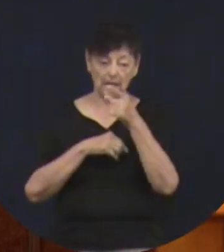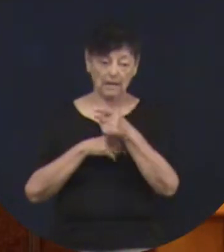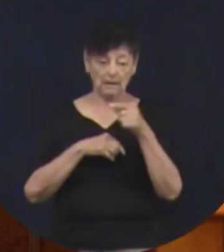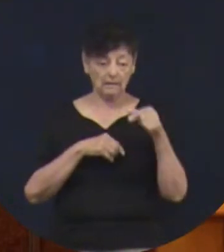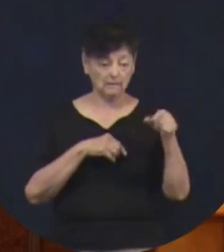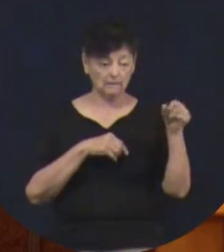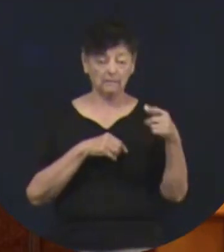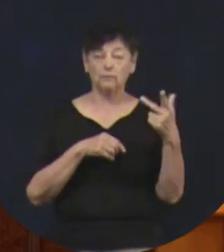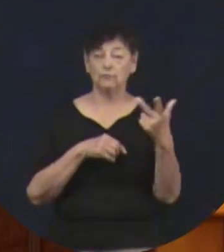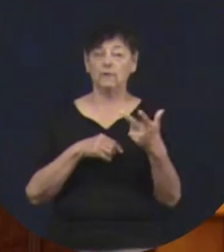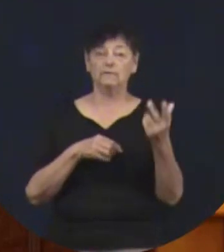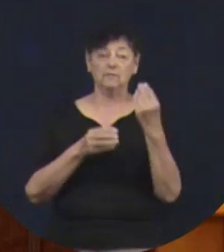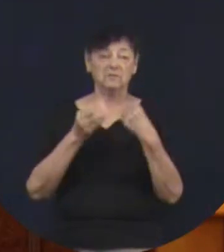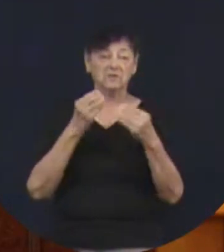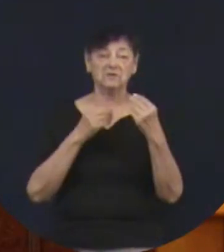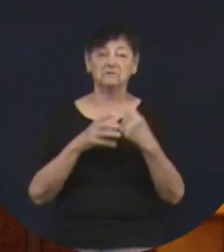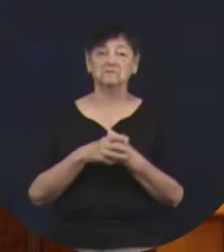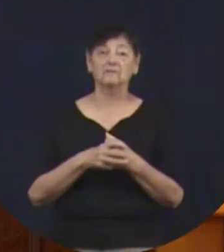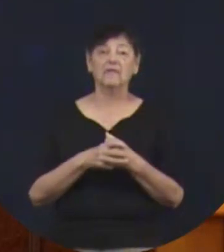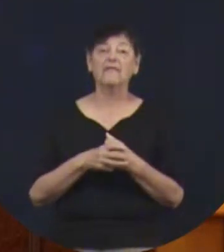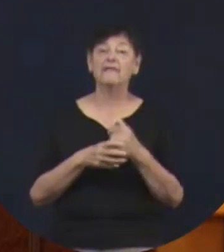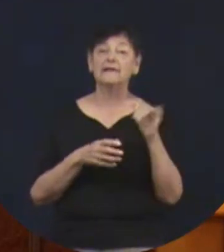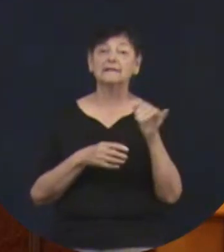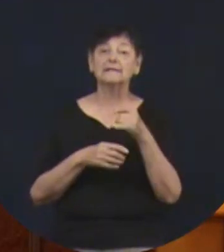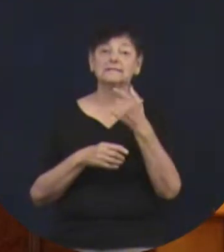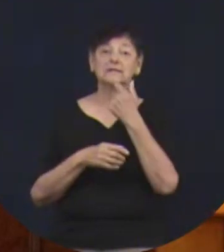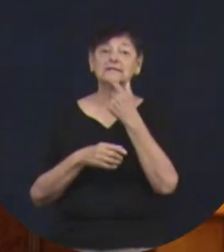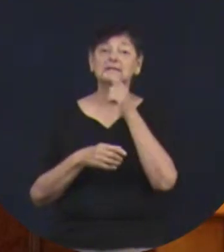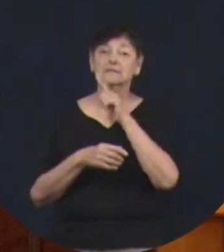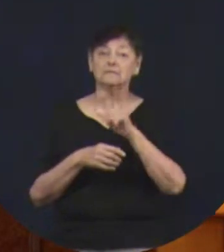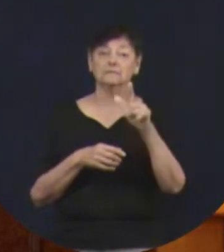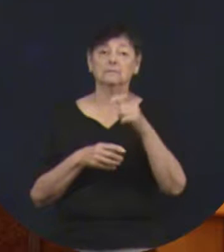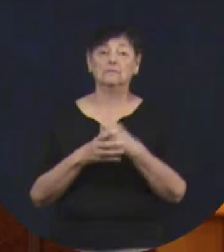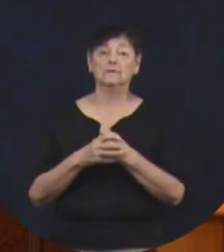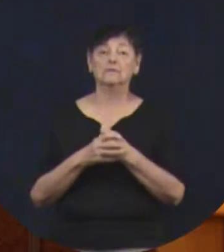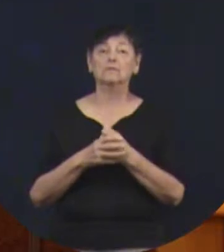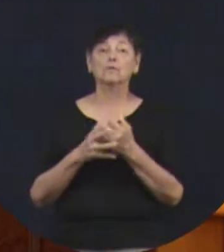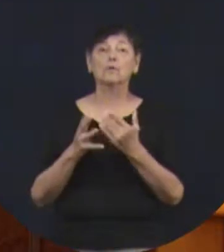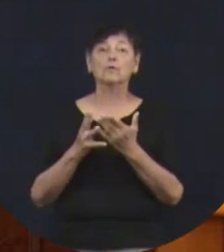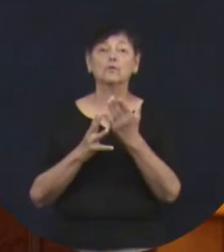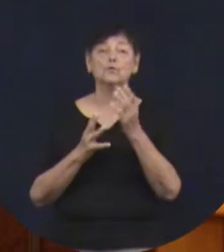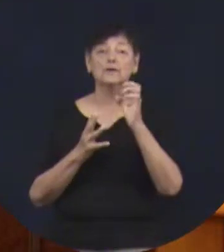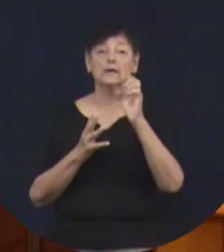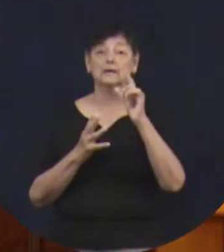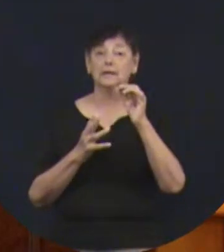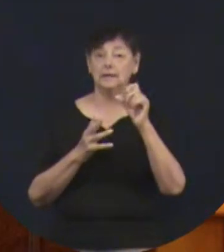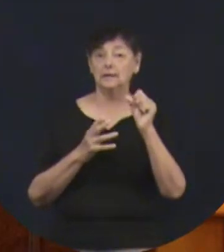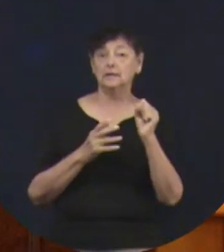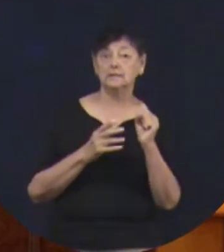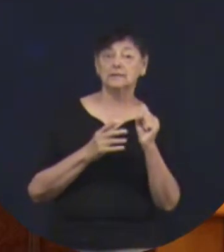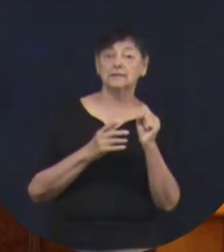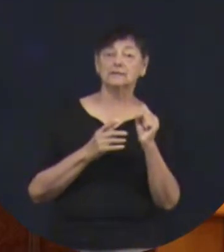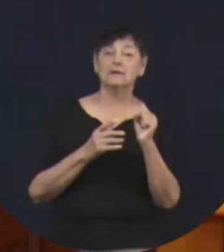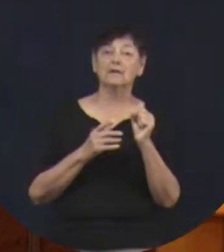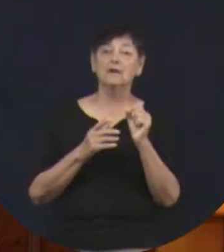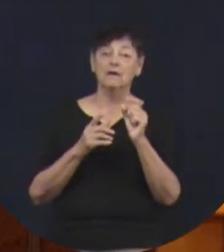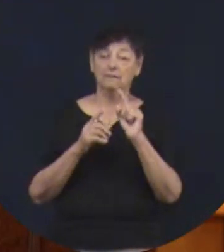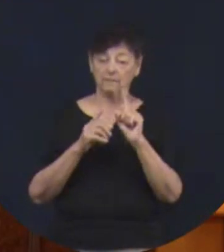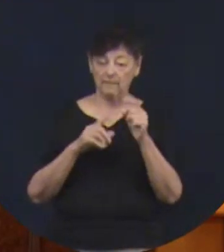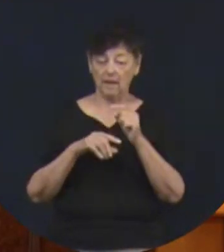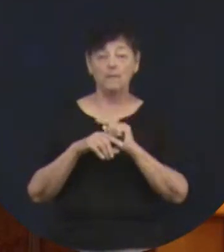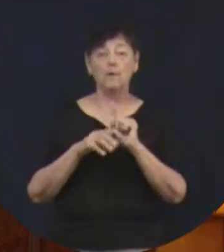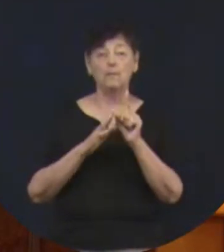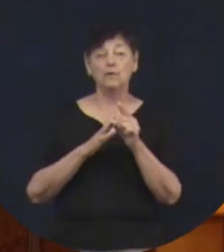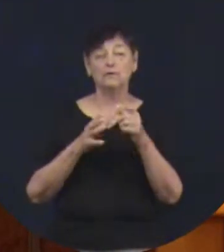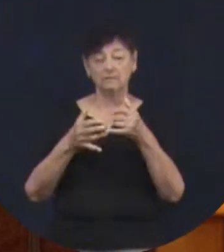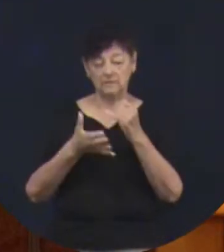ella y el niño. Y tal como había dicho el Señor por medio de Elías, a partir de ese momento ni